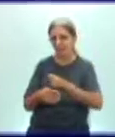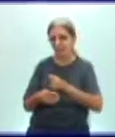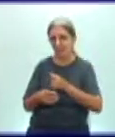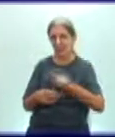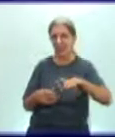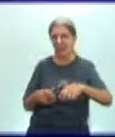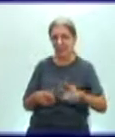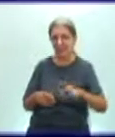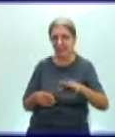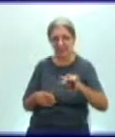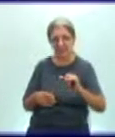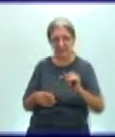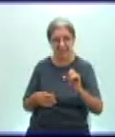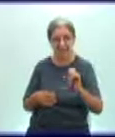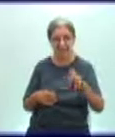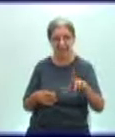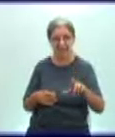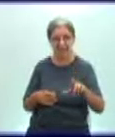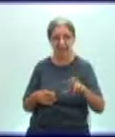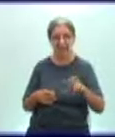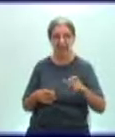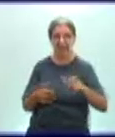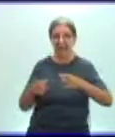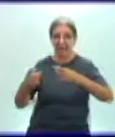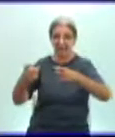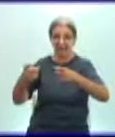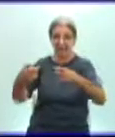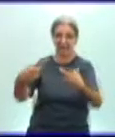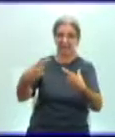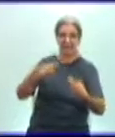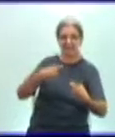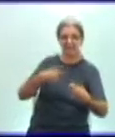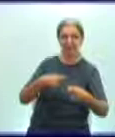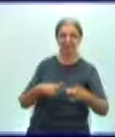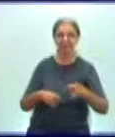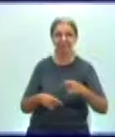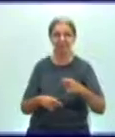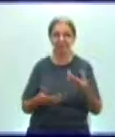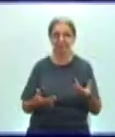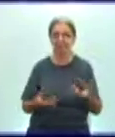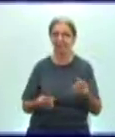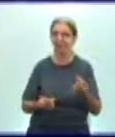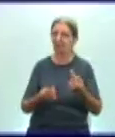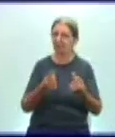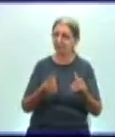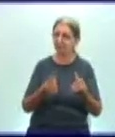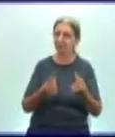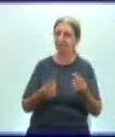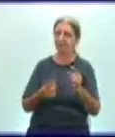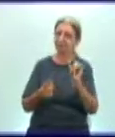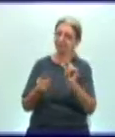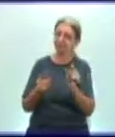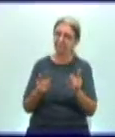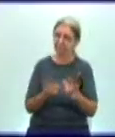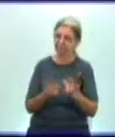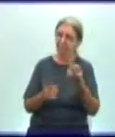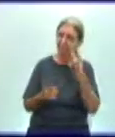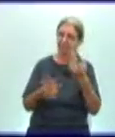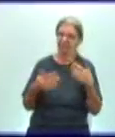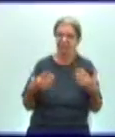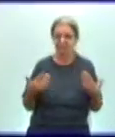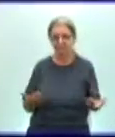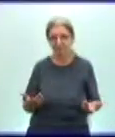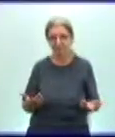Cariou. Y En Cáncara nublado, de Ana Lidia Vega. Vamos a ver brevemente. El primero de estos cuentos se